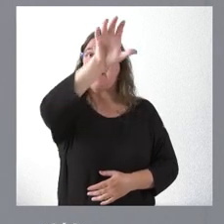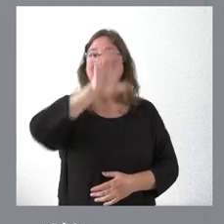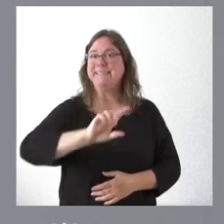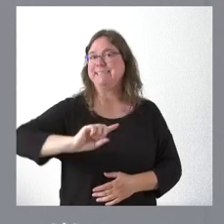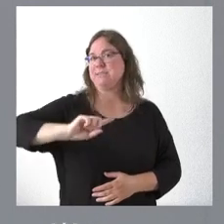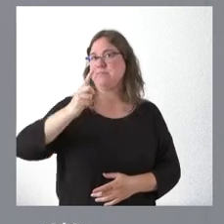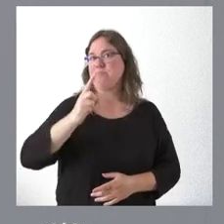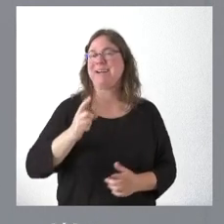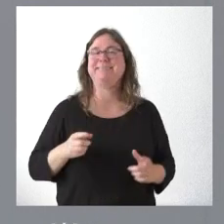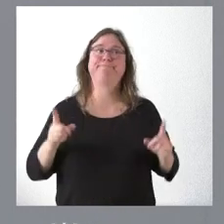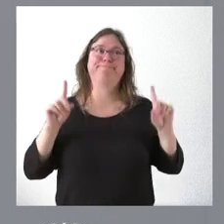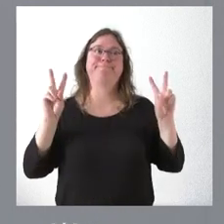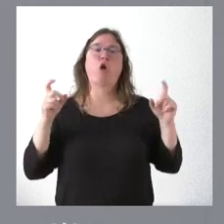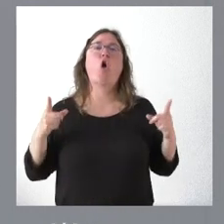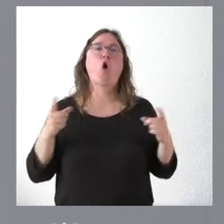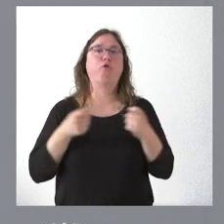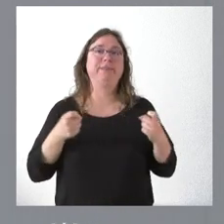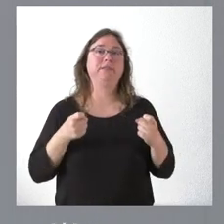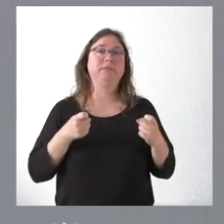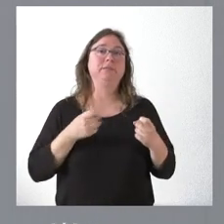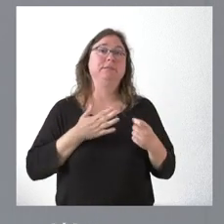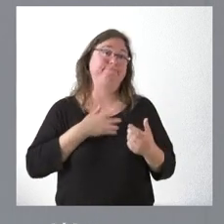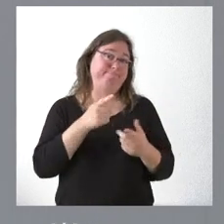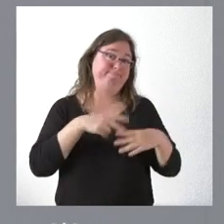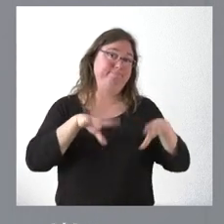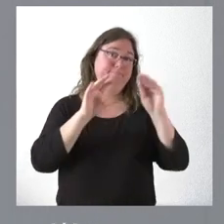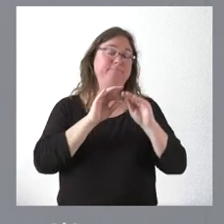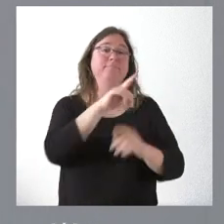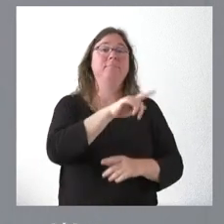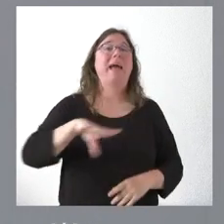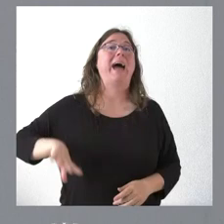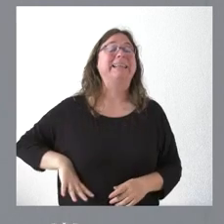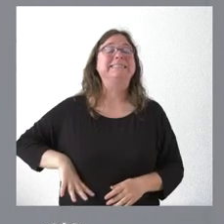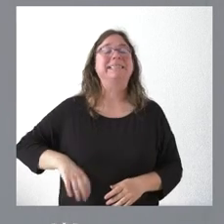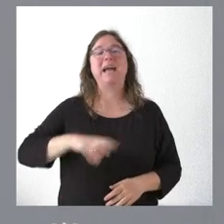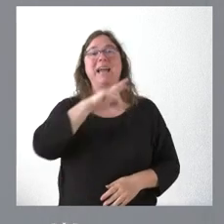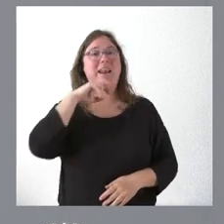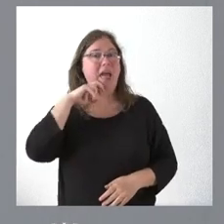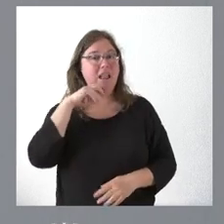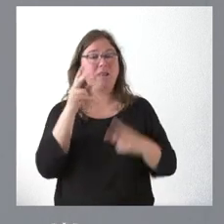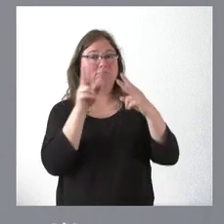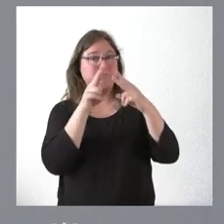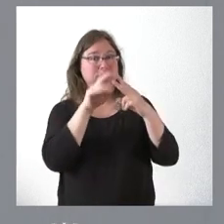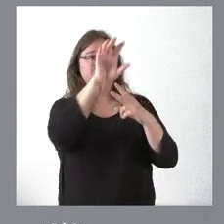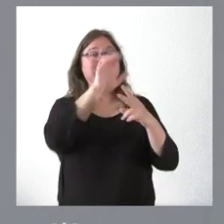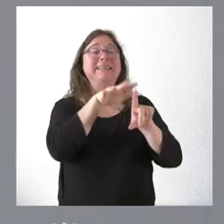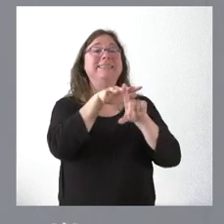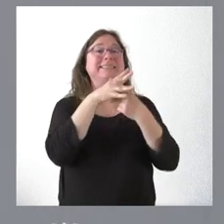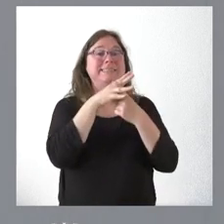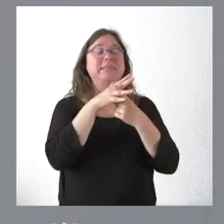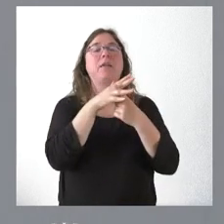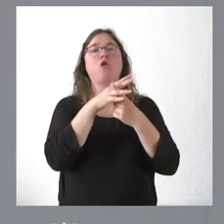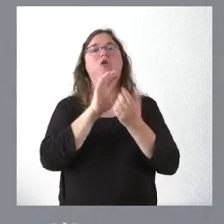que, si me permiten, y interpretando su pregunta, serían Argentina e Israel, la situación de Castilla y León es de superávit